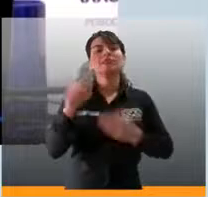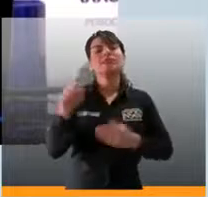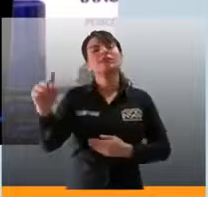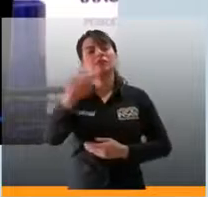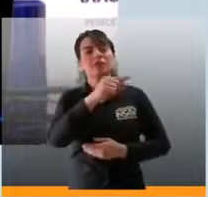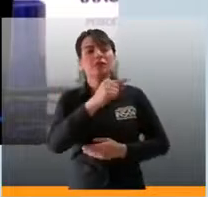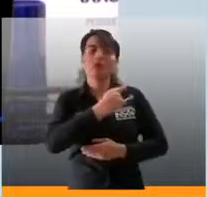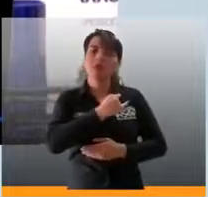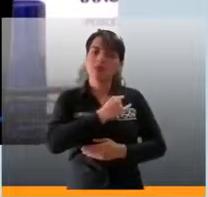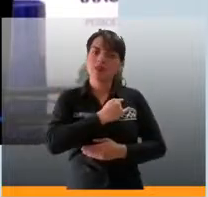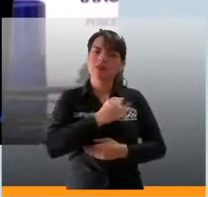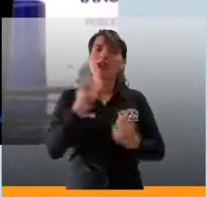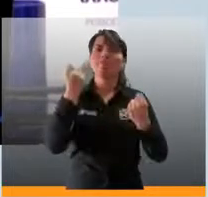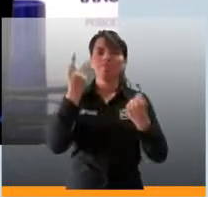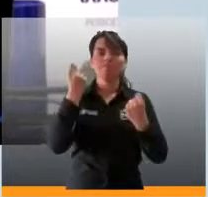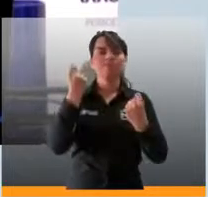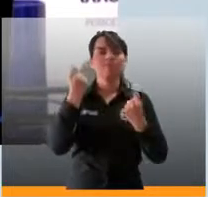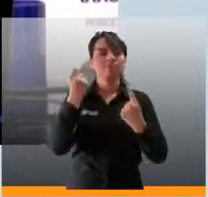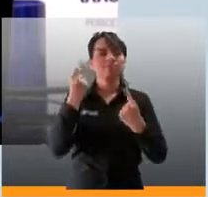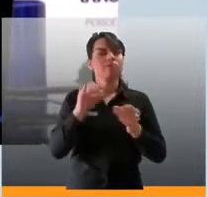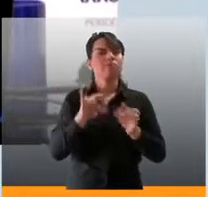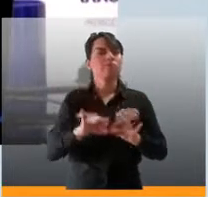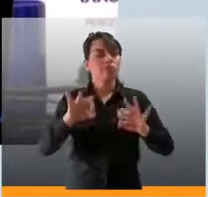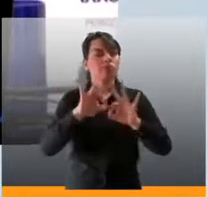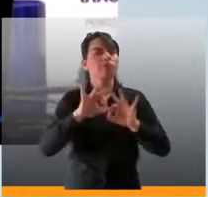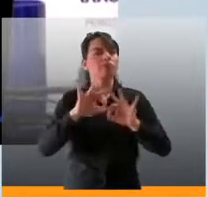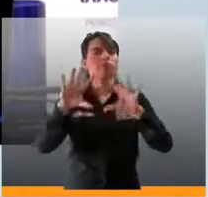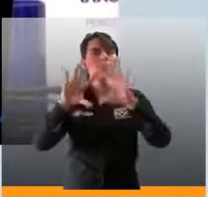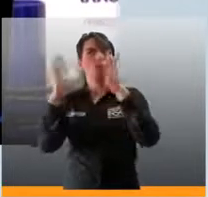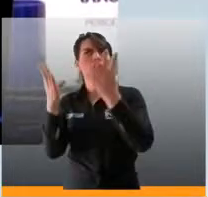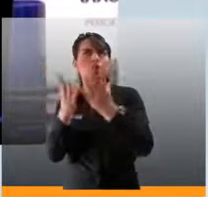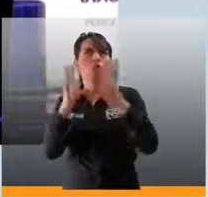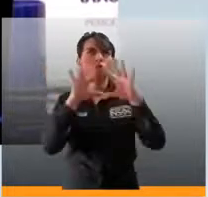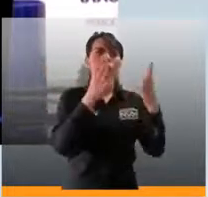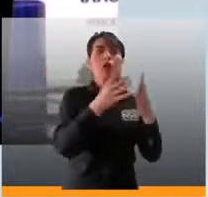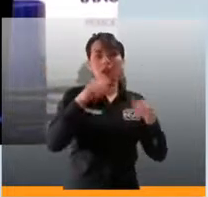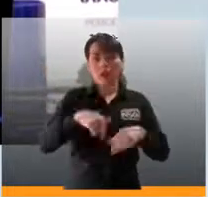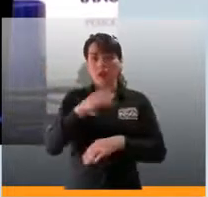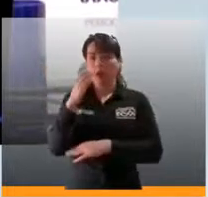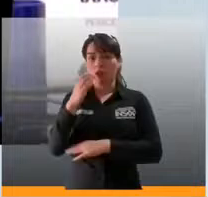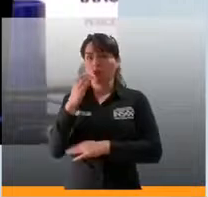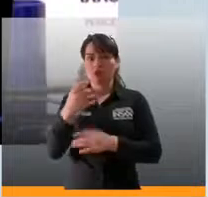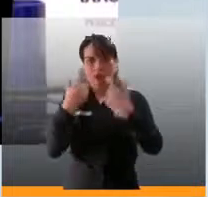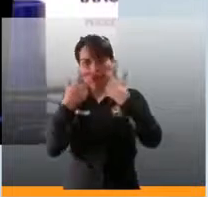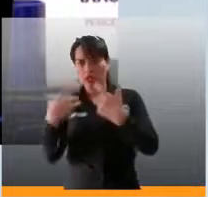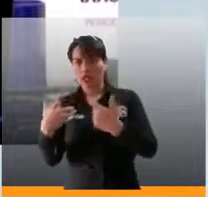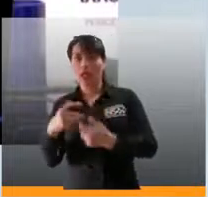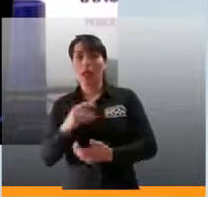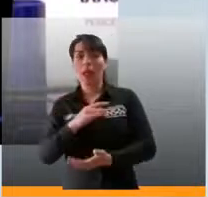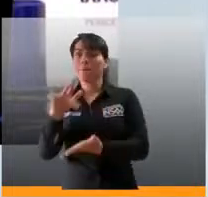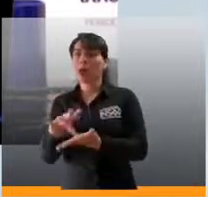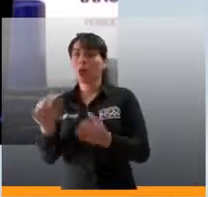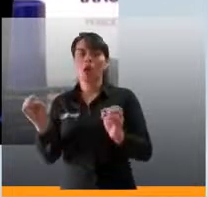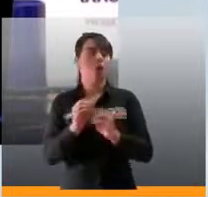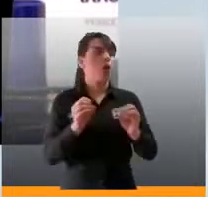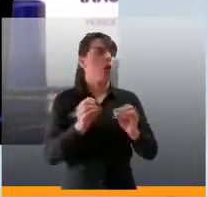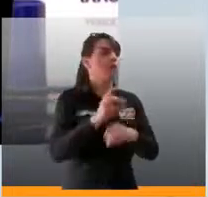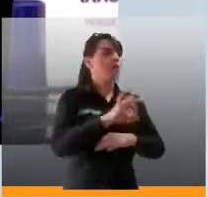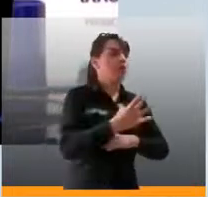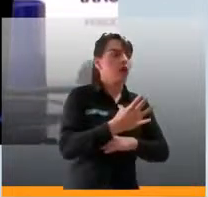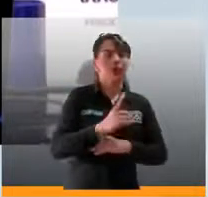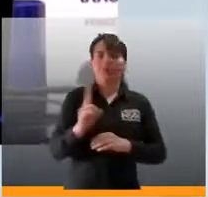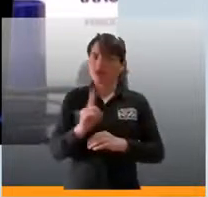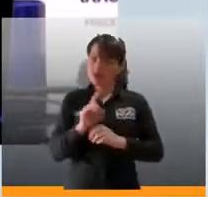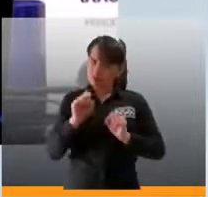universidades entiendan que hay que buscar lo mejor de ambos mundos. Los colombianos somos muy extremistas, o presencialidad o virtualidad, o blanco o negro, no, hay